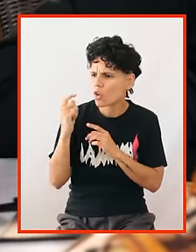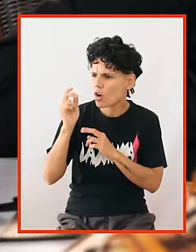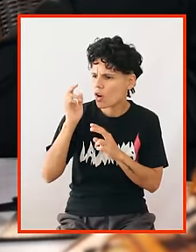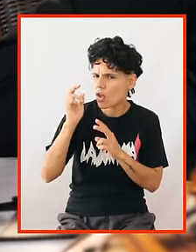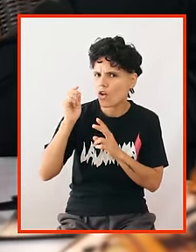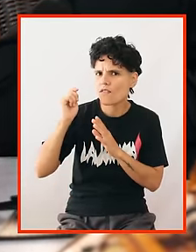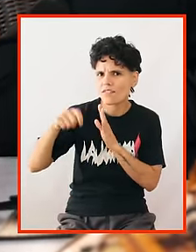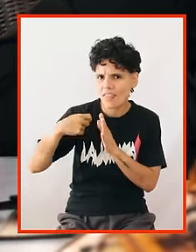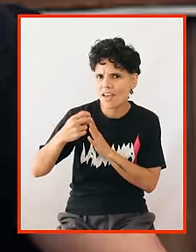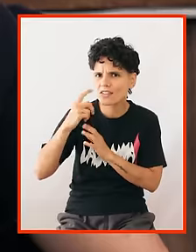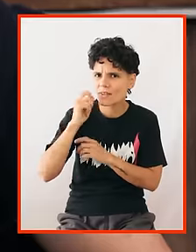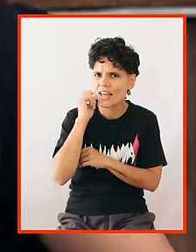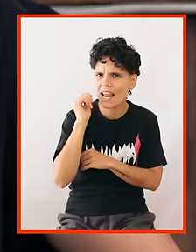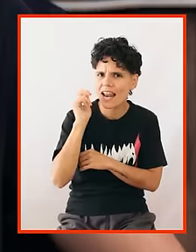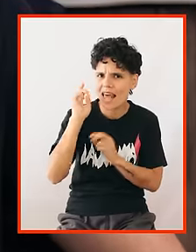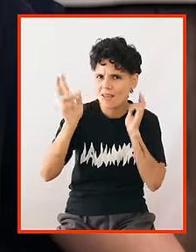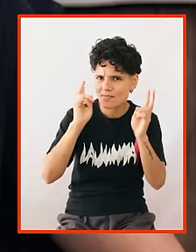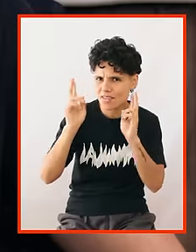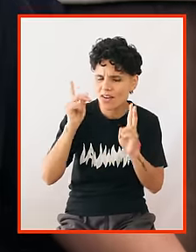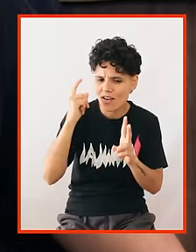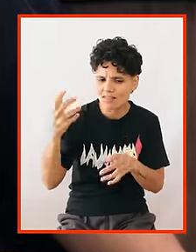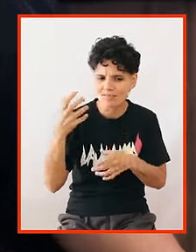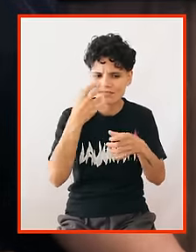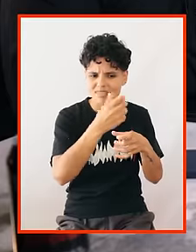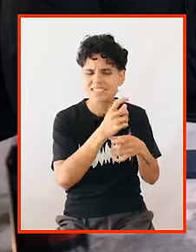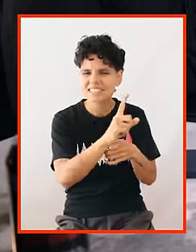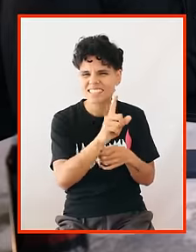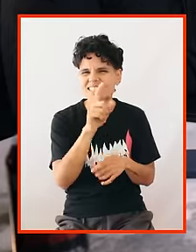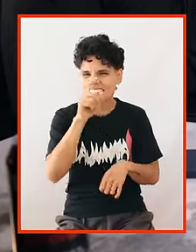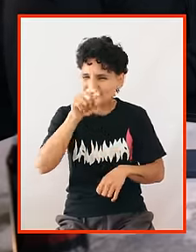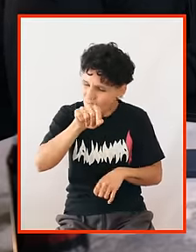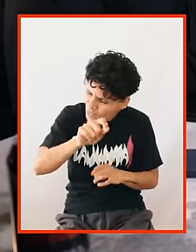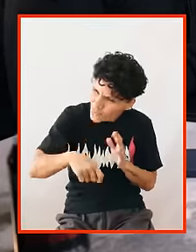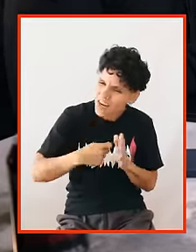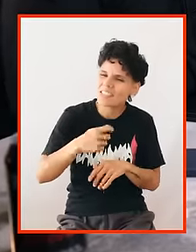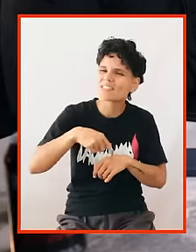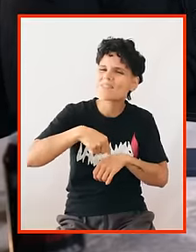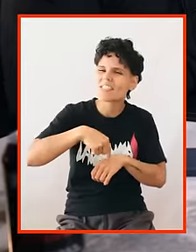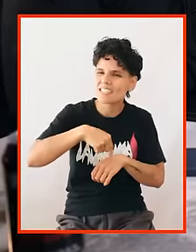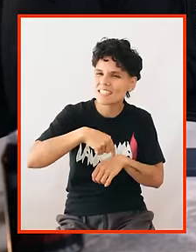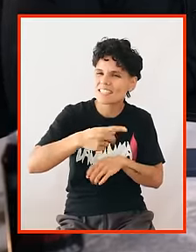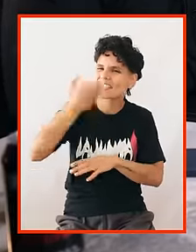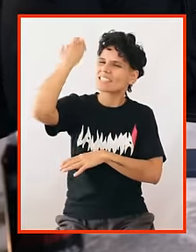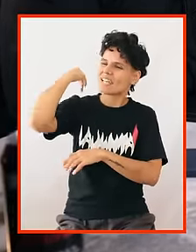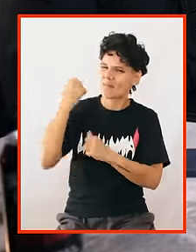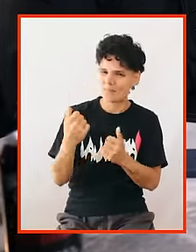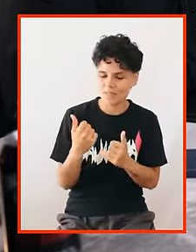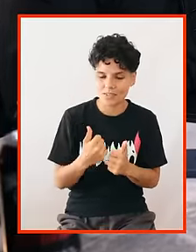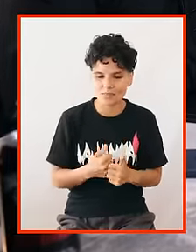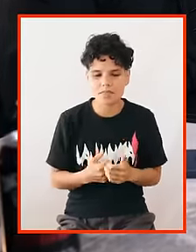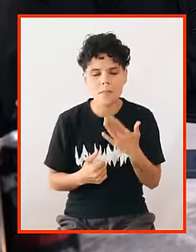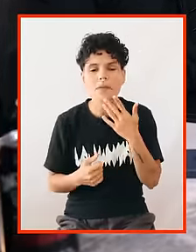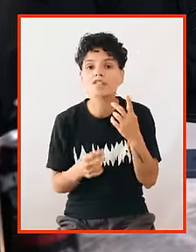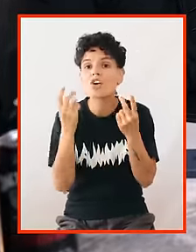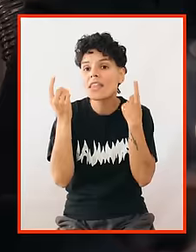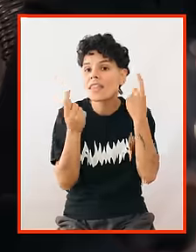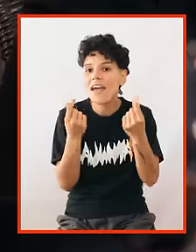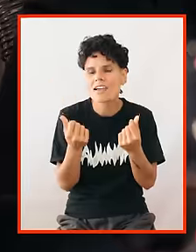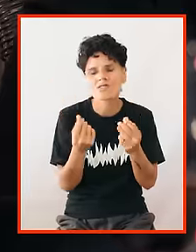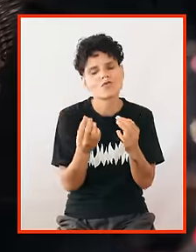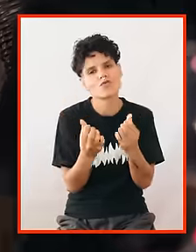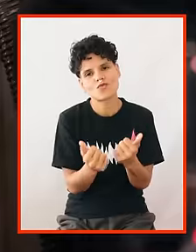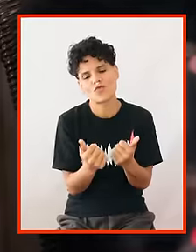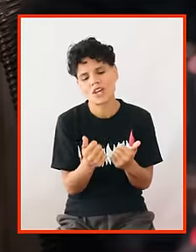micro. Sí. Estuvo muy bueno eso. Todo muy buenas, ¿no? En ese tiempo creímos, bueno, siempre hemos creído en las buenas ideas para los videos.